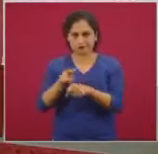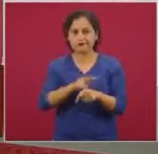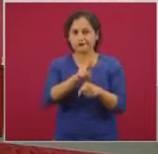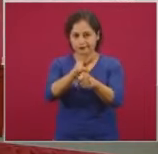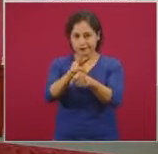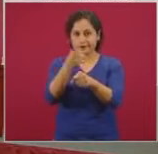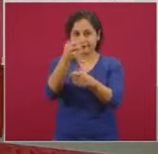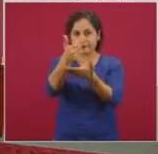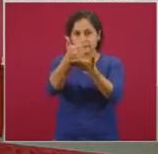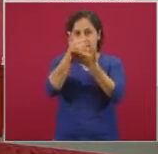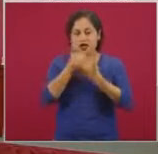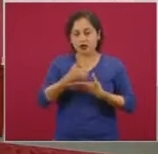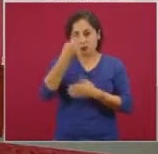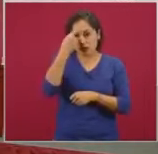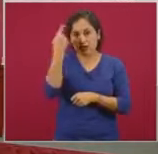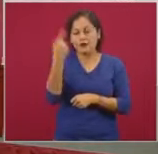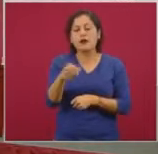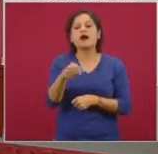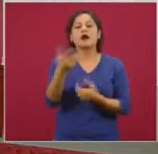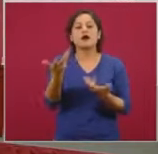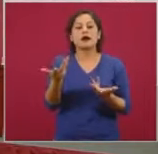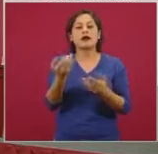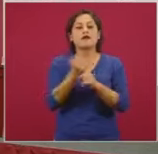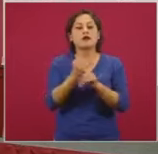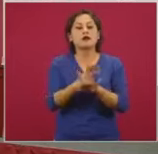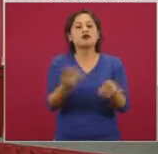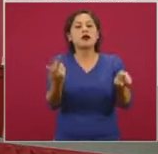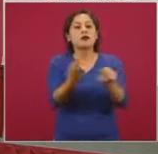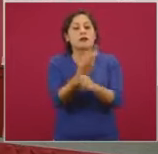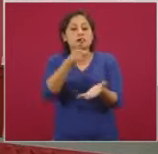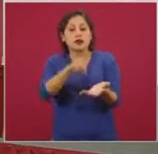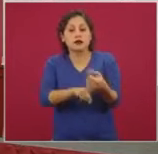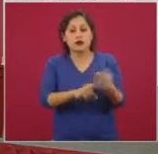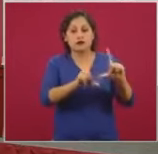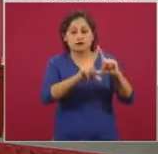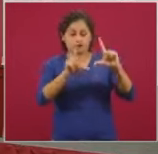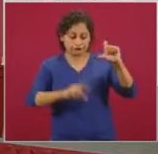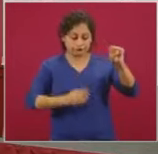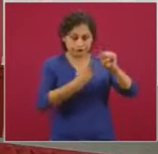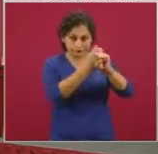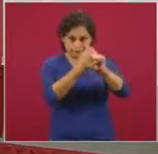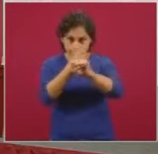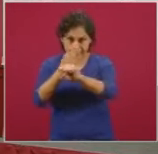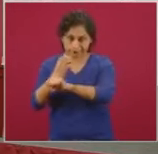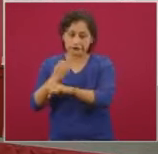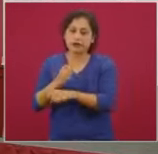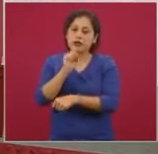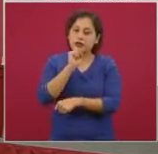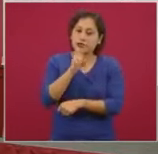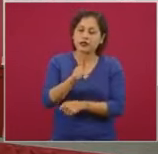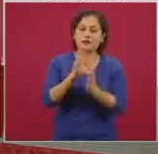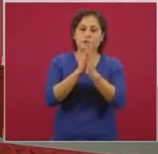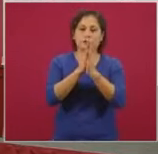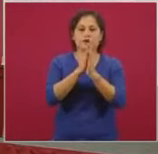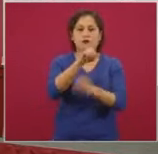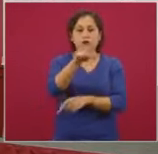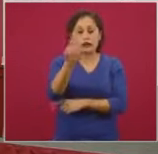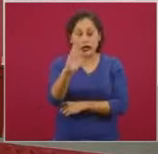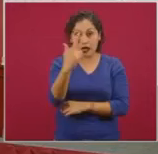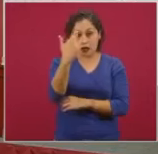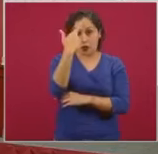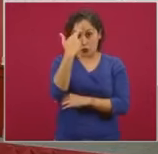permitir monitorear qué es lo que está pasando en cada una de las entidades, y también insistir que este tipo de esfuerzos no son sencillos.